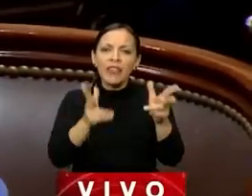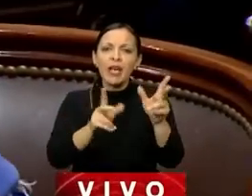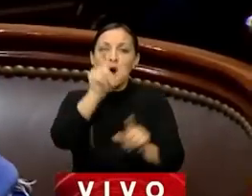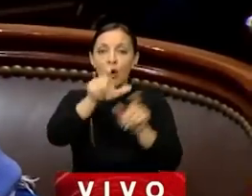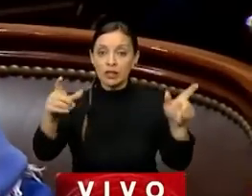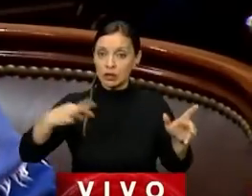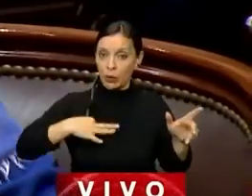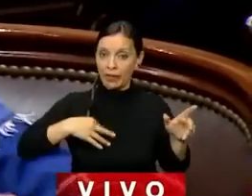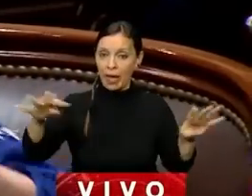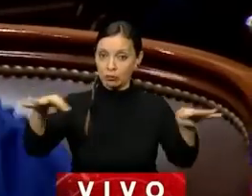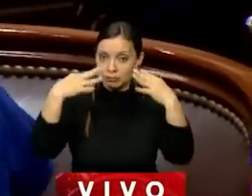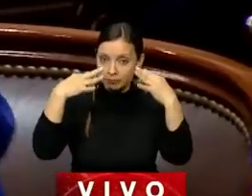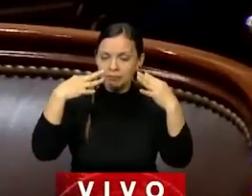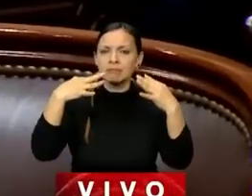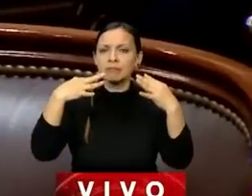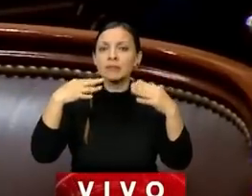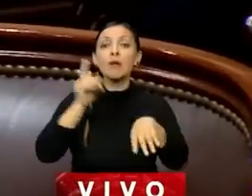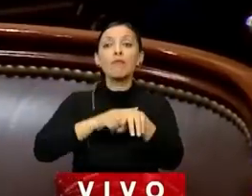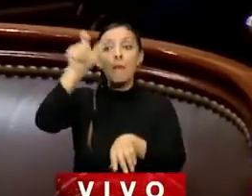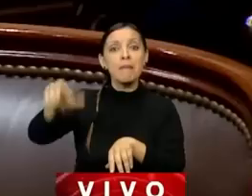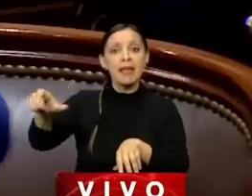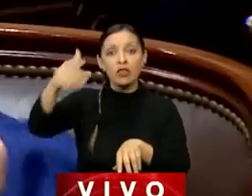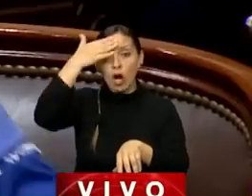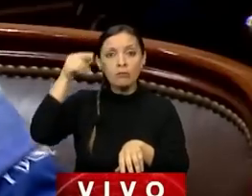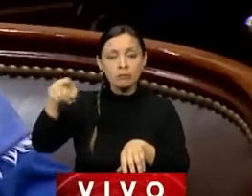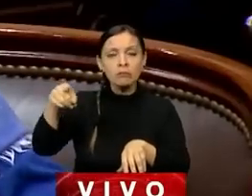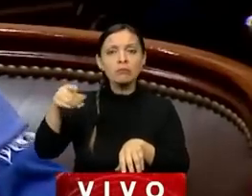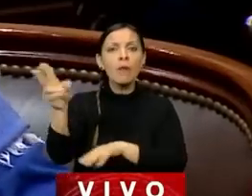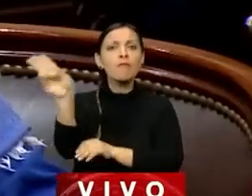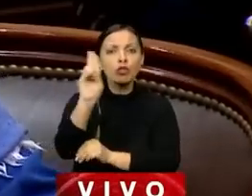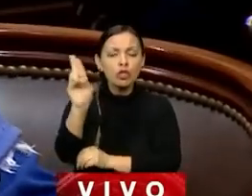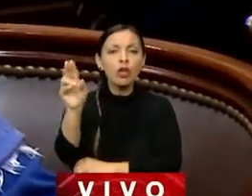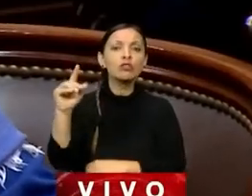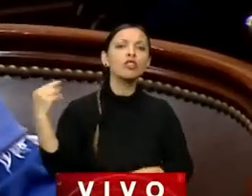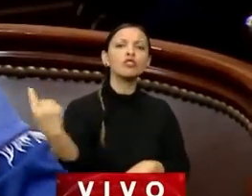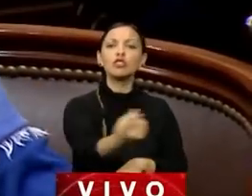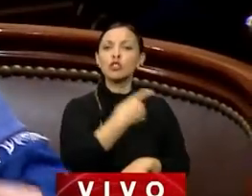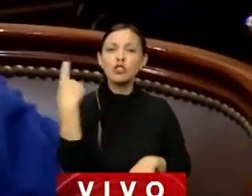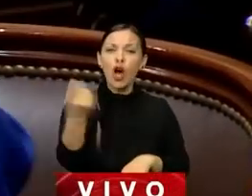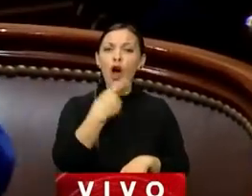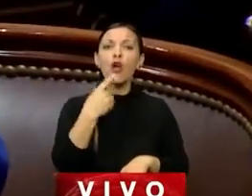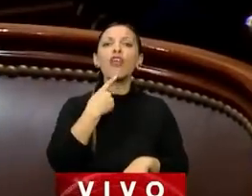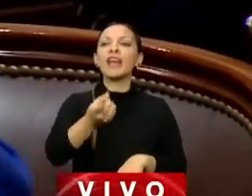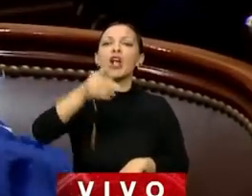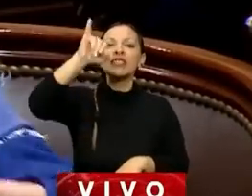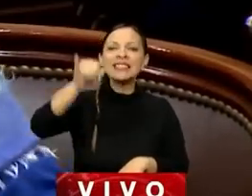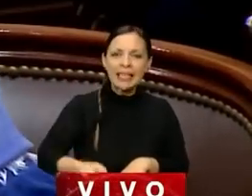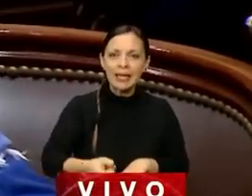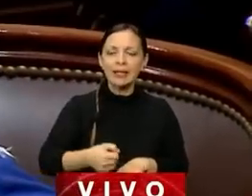están escuchando que cuando ella hizo esa moción, todos votaron esa